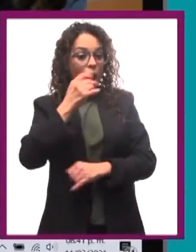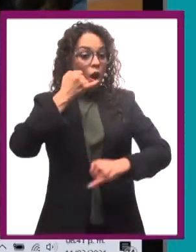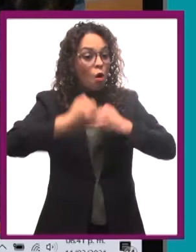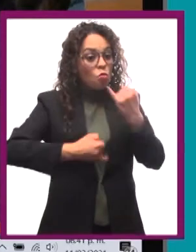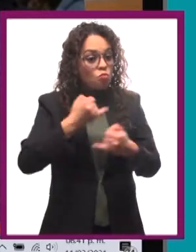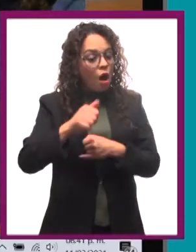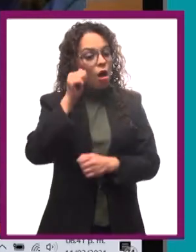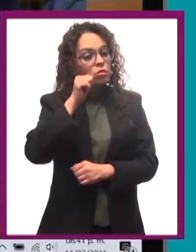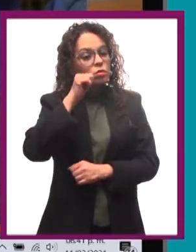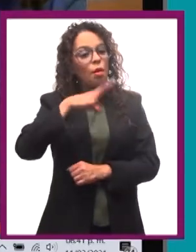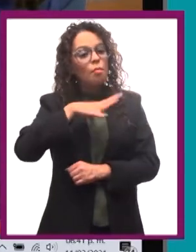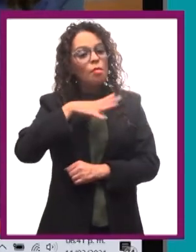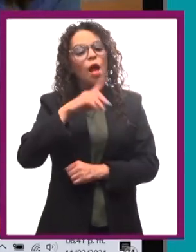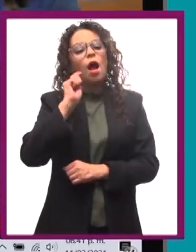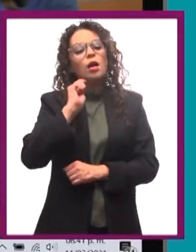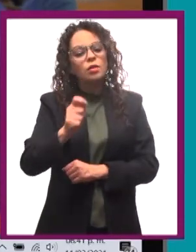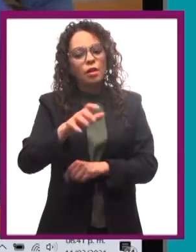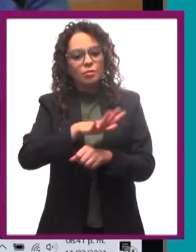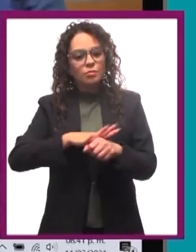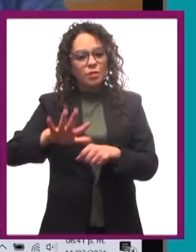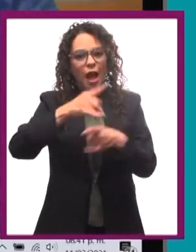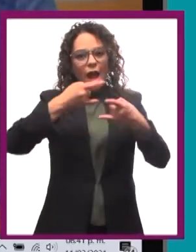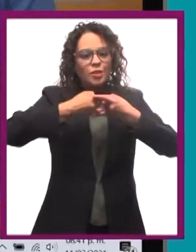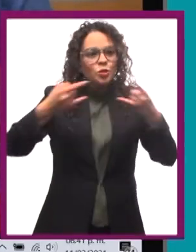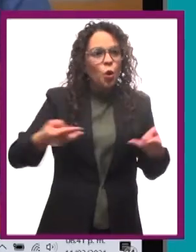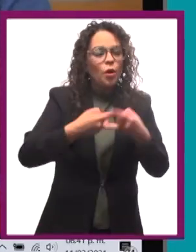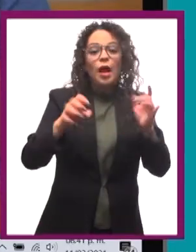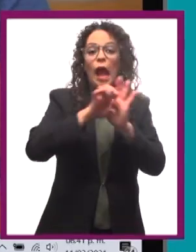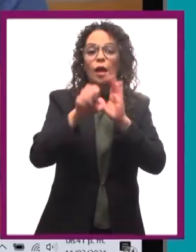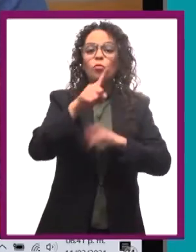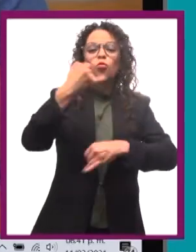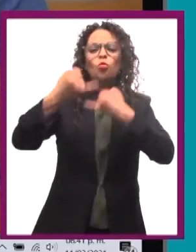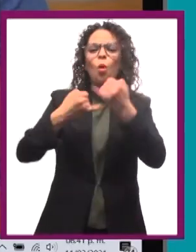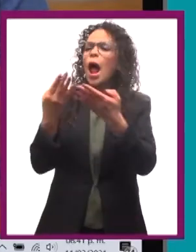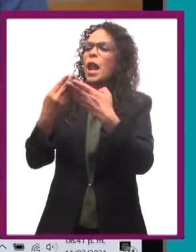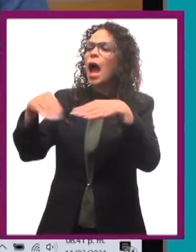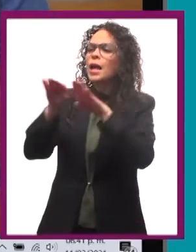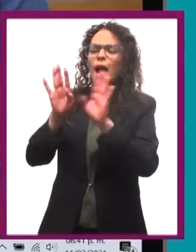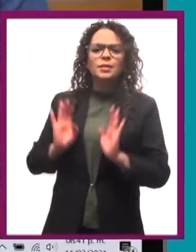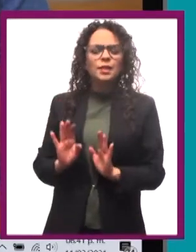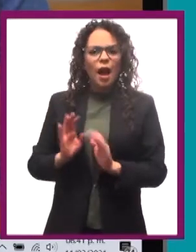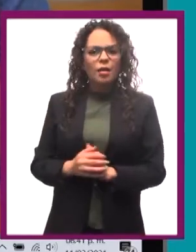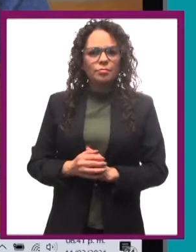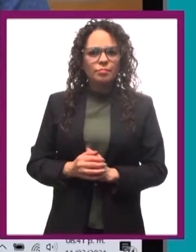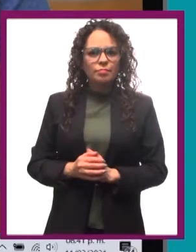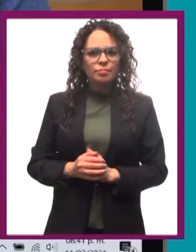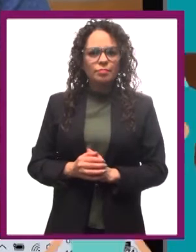pero la cosa es que el juego siempre tiene un componente de ficción, como cuando jugabas a la casita.